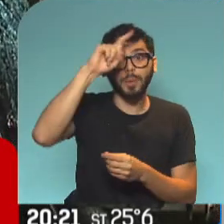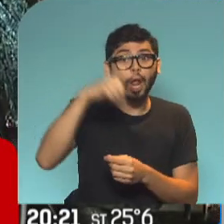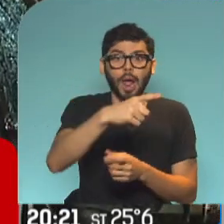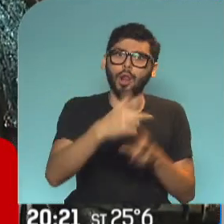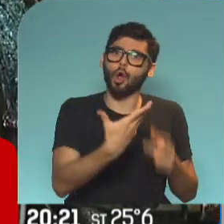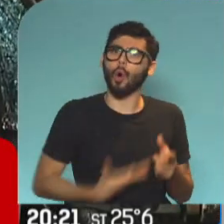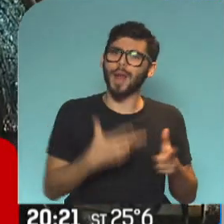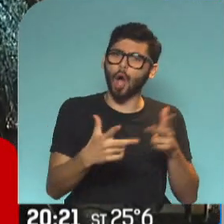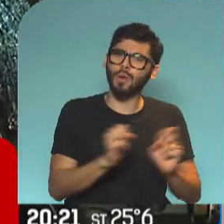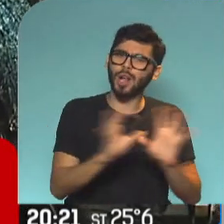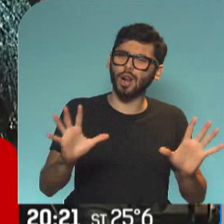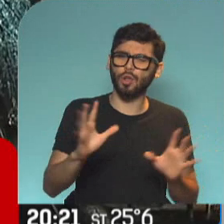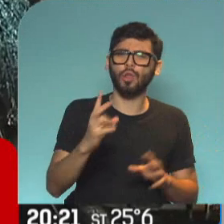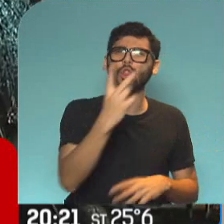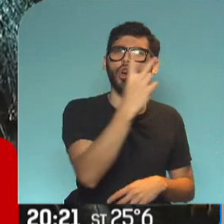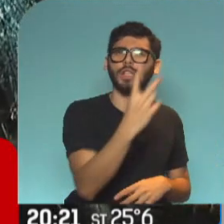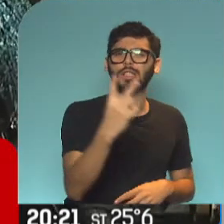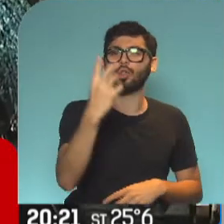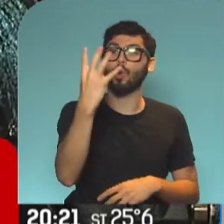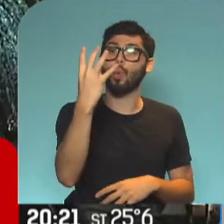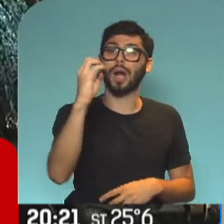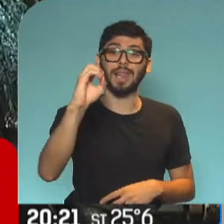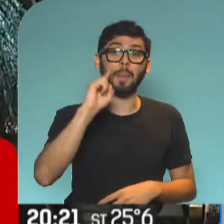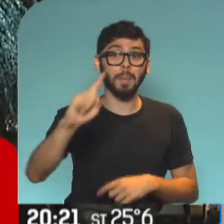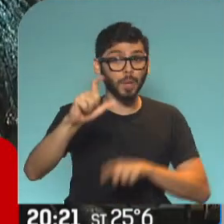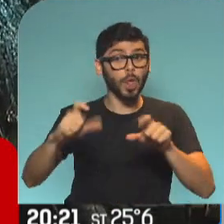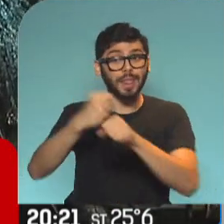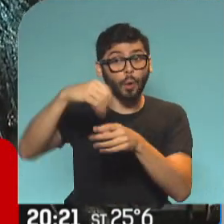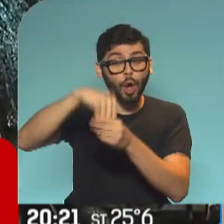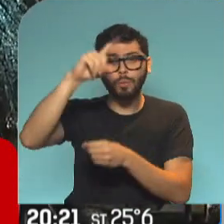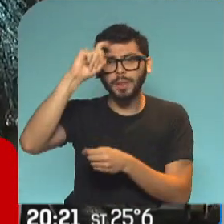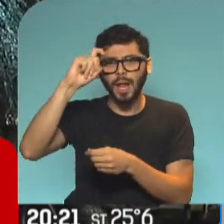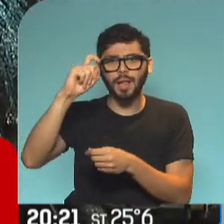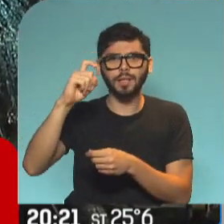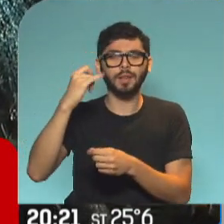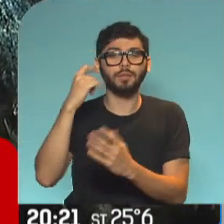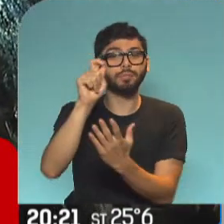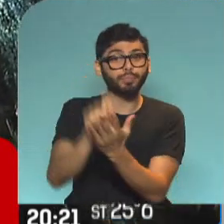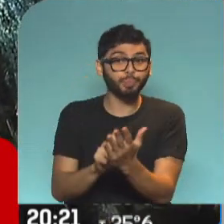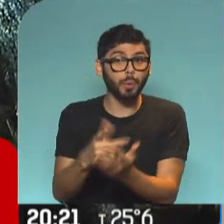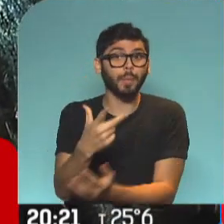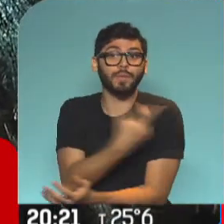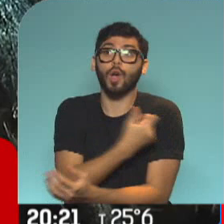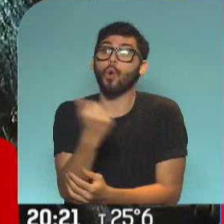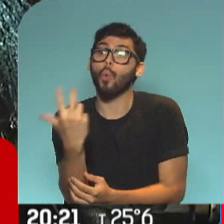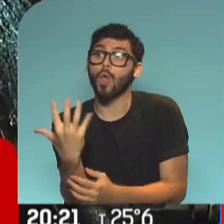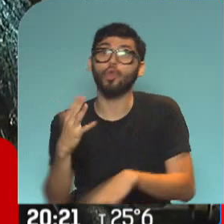el gobernador, de los 240.000 trabajadores de la salud, cuántos tenemos inscriptos y cuántos ya con